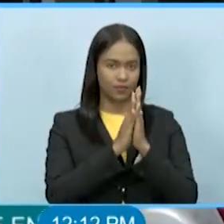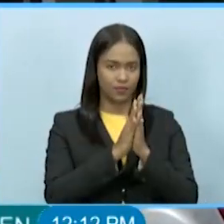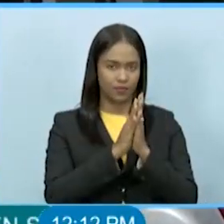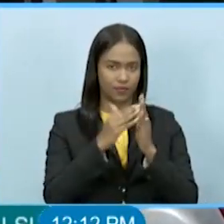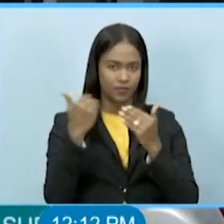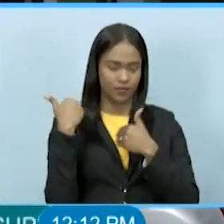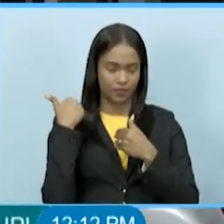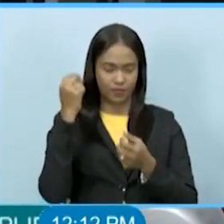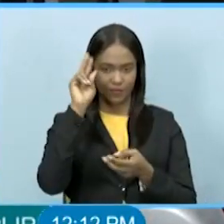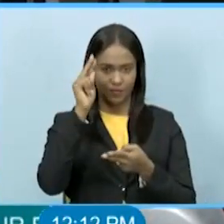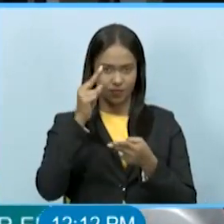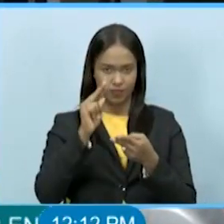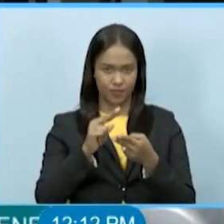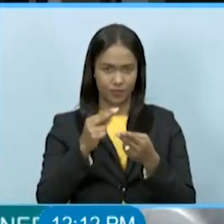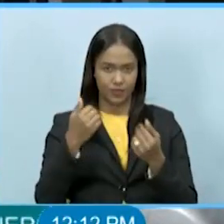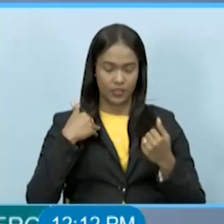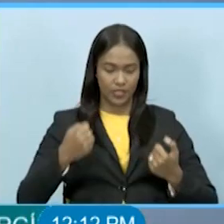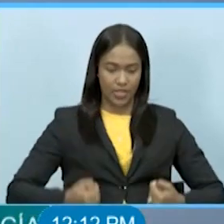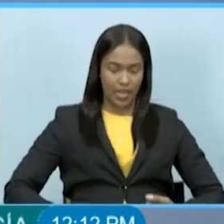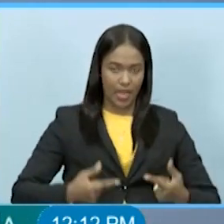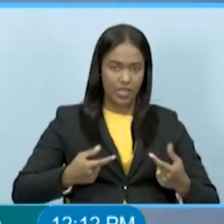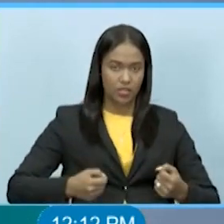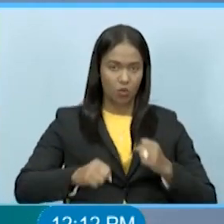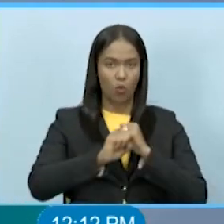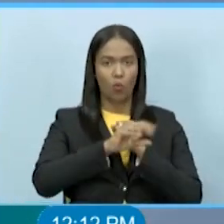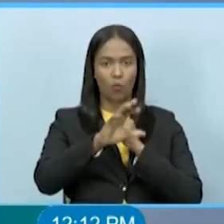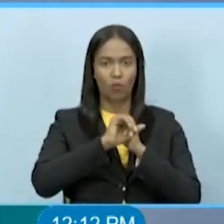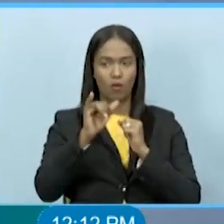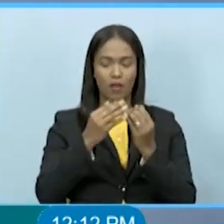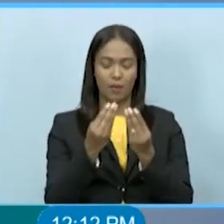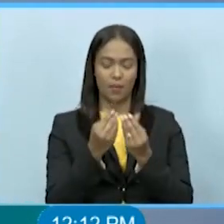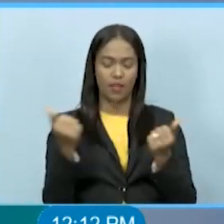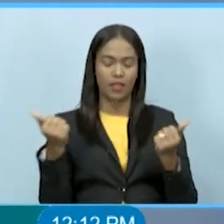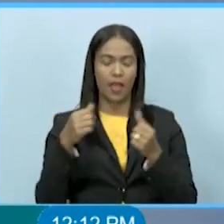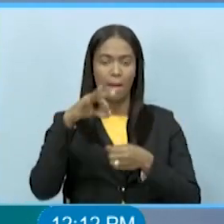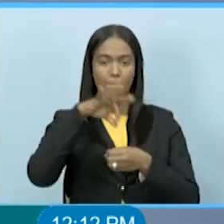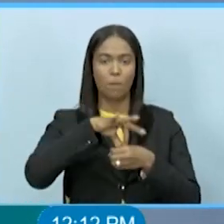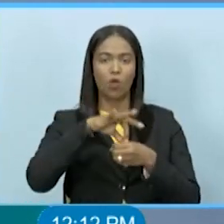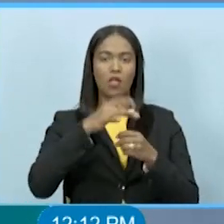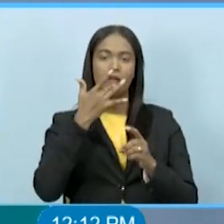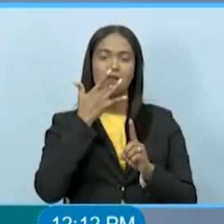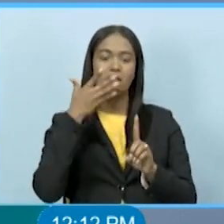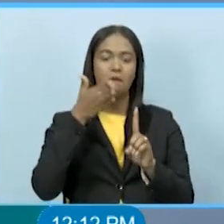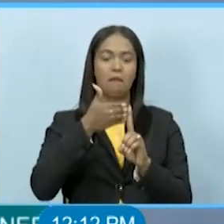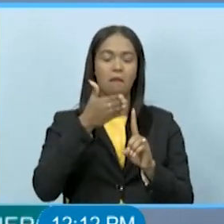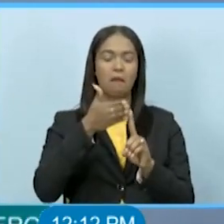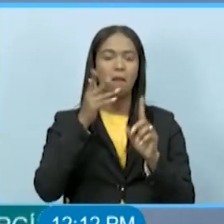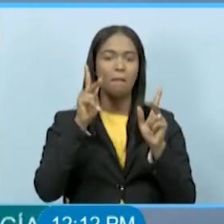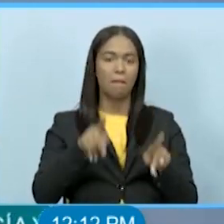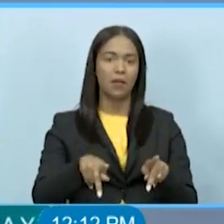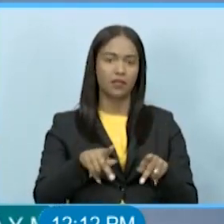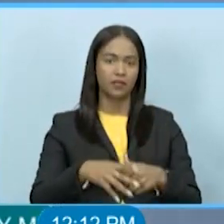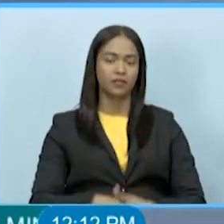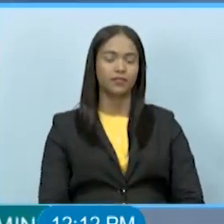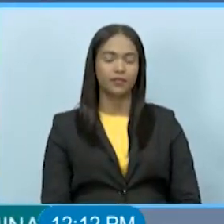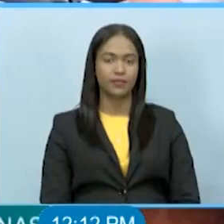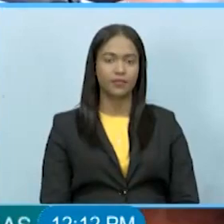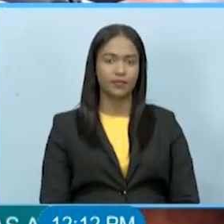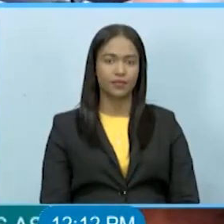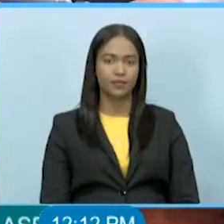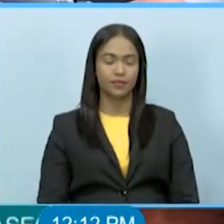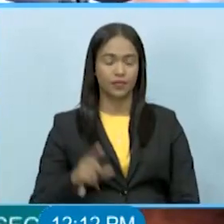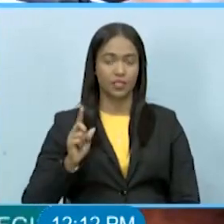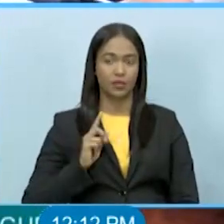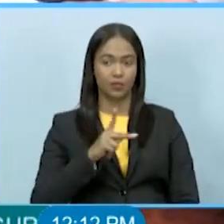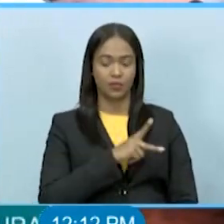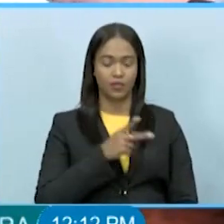están la reducción de los topes de gastos de campaña y la eliminación del voto preferencial a nivel de vocalías y regidurías. El